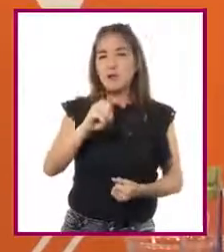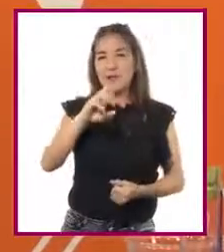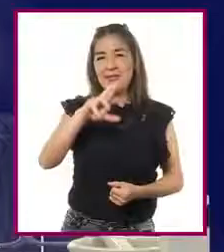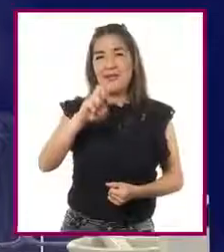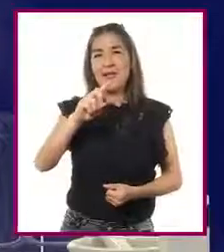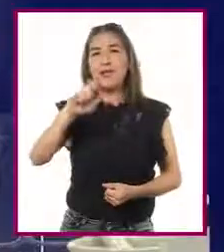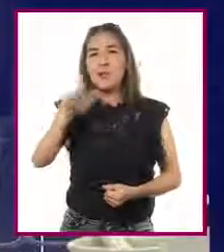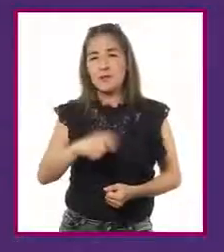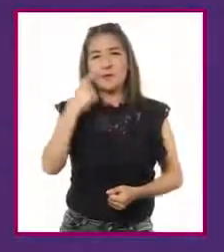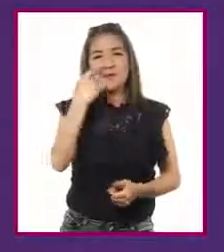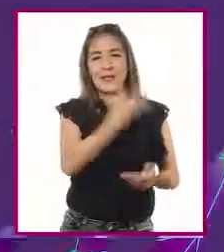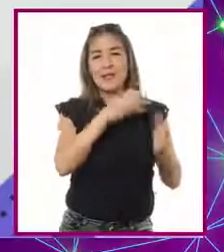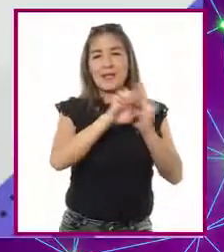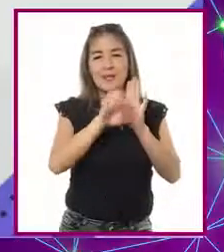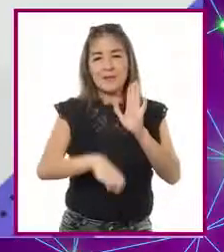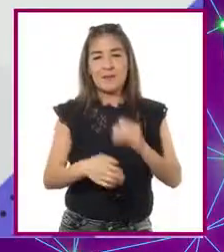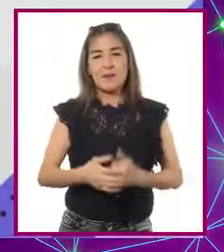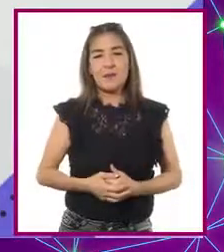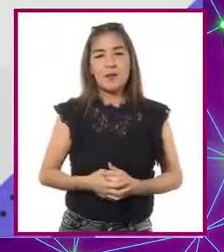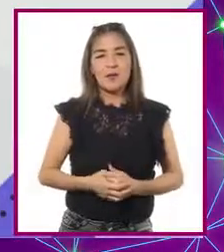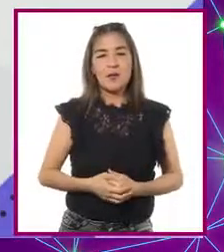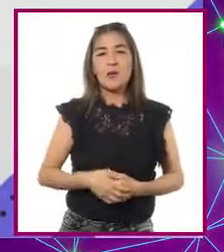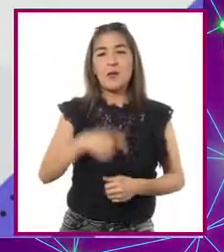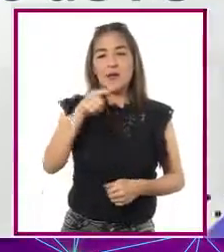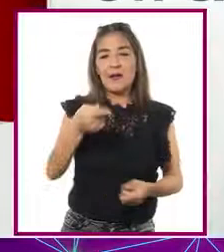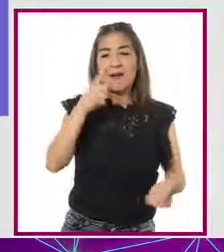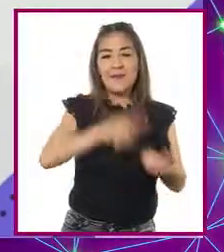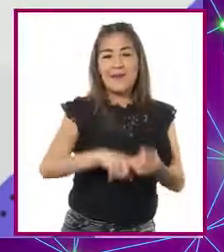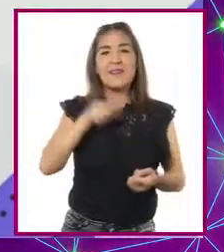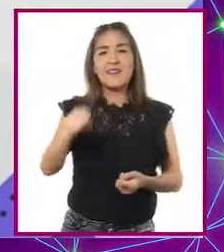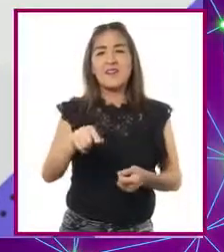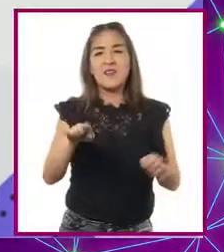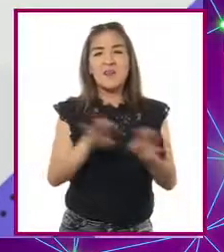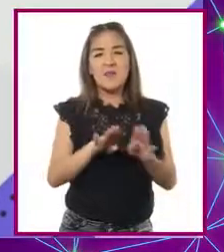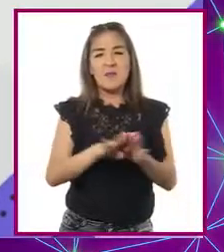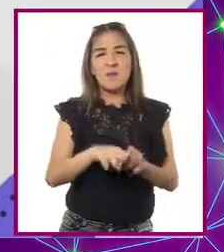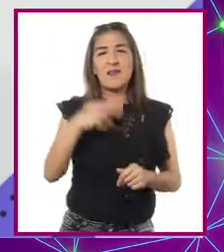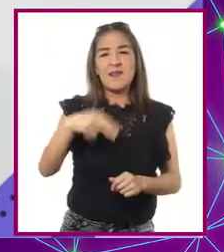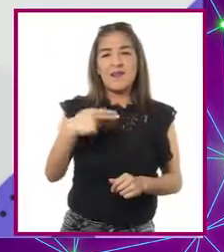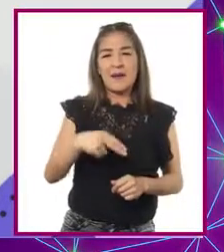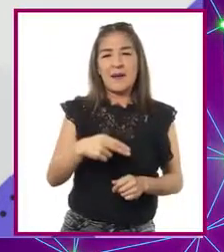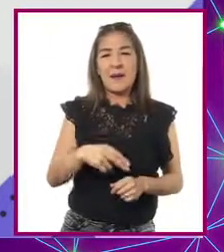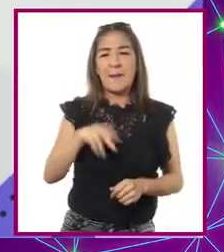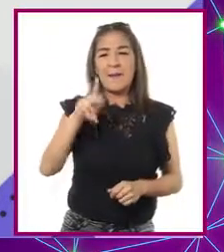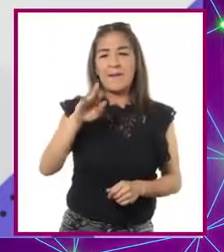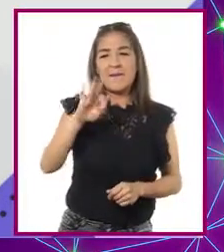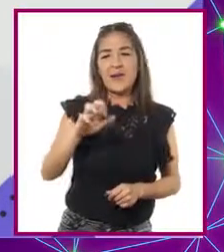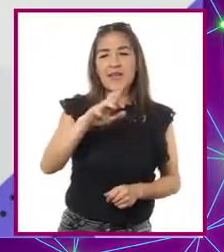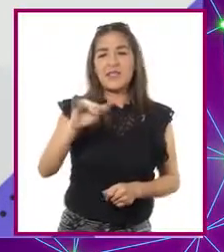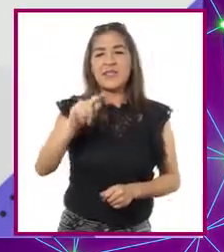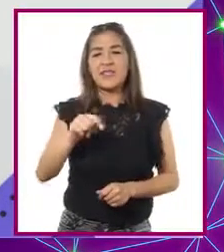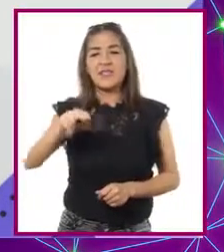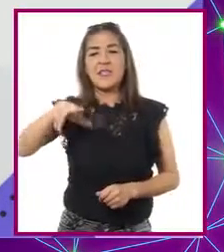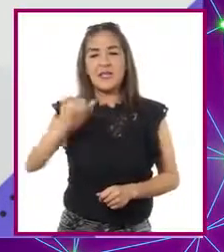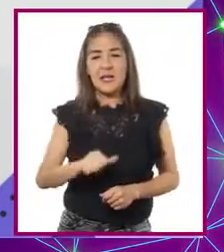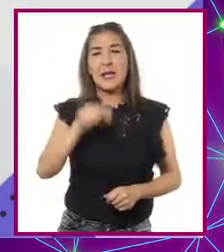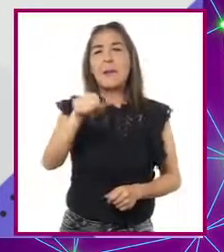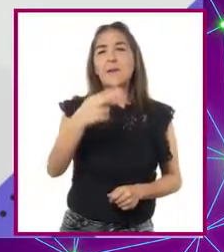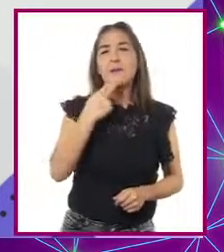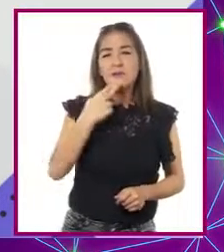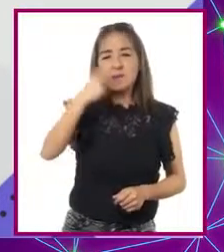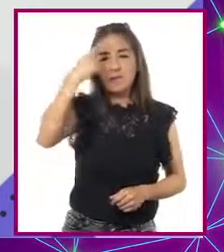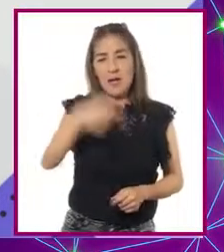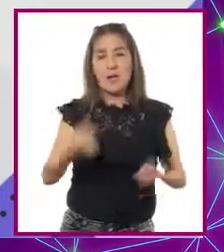ejemplo. Un exceso de Fe. Existe una proteína conocida como ferritina, que le sirve a nuestro cuerpo